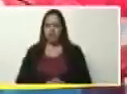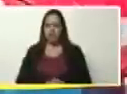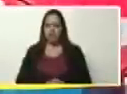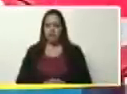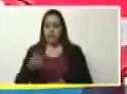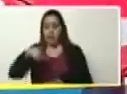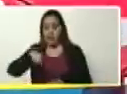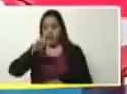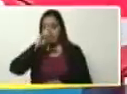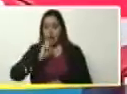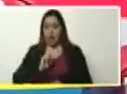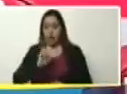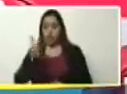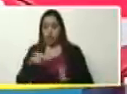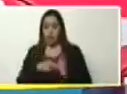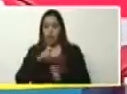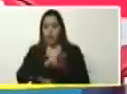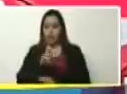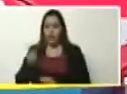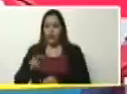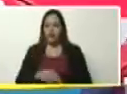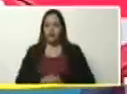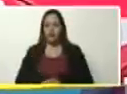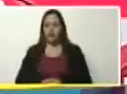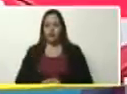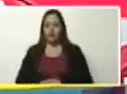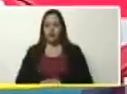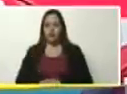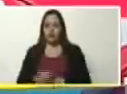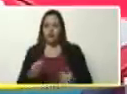Este año 2022, en que se